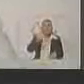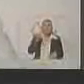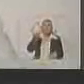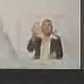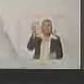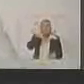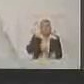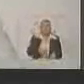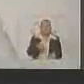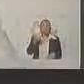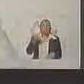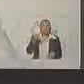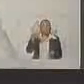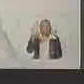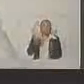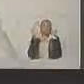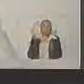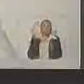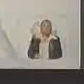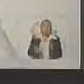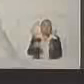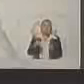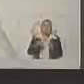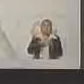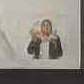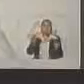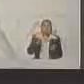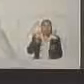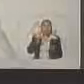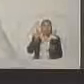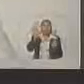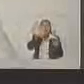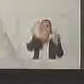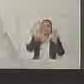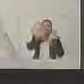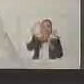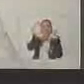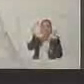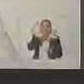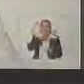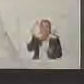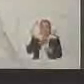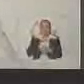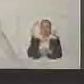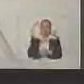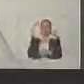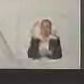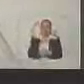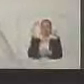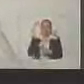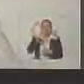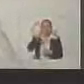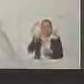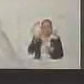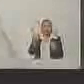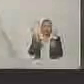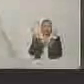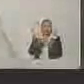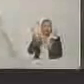ocultamiento, tanta falta de transparencia y de corrupción, que realmente tanto tú como